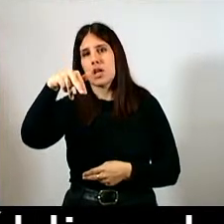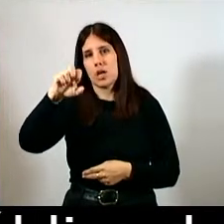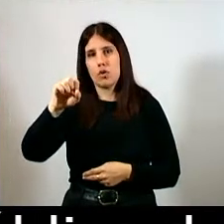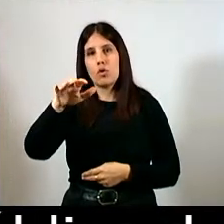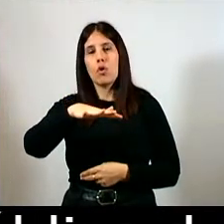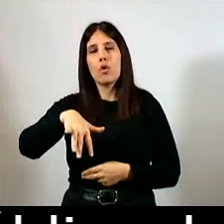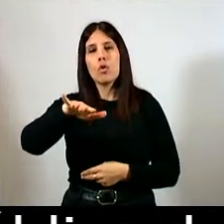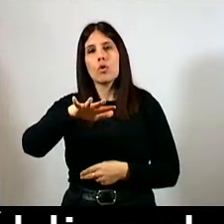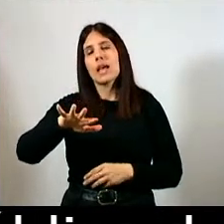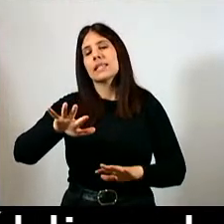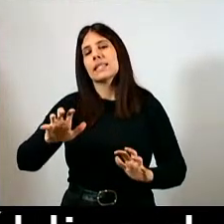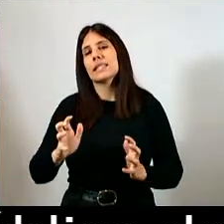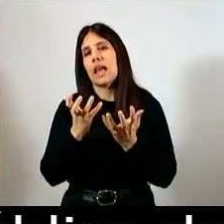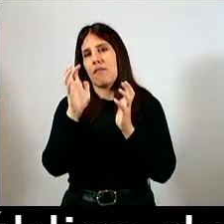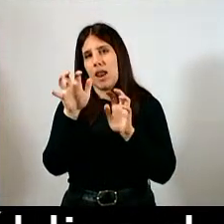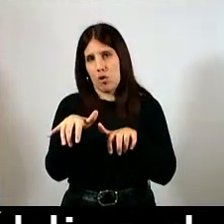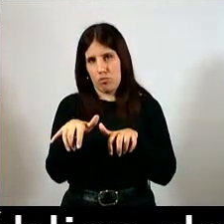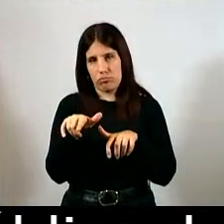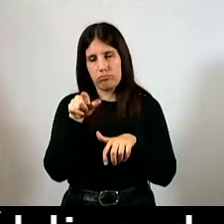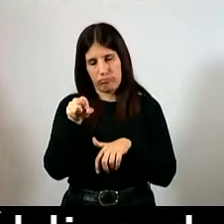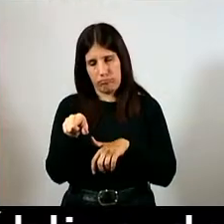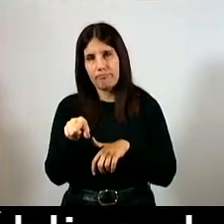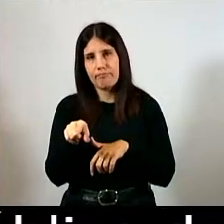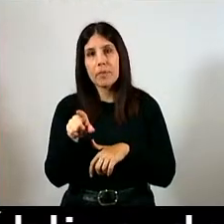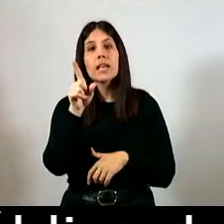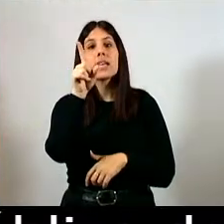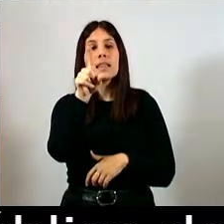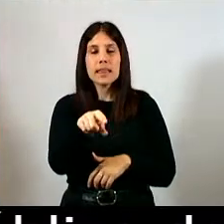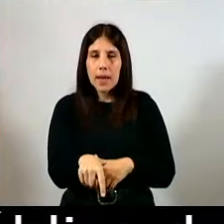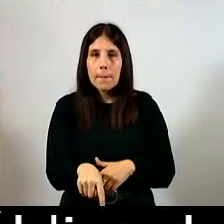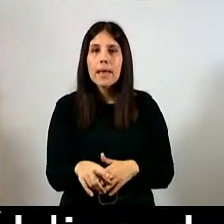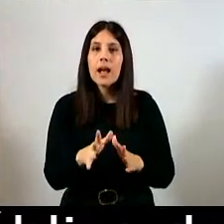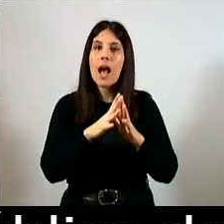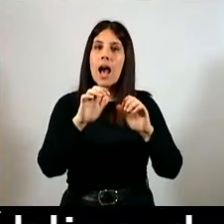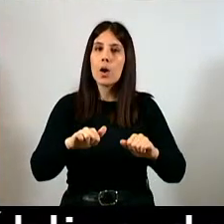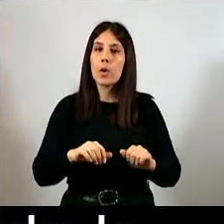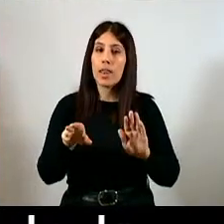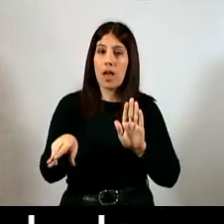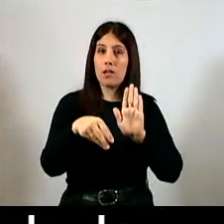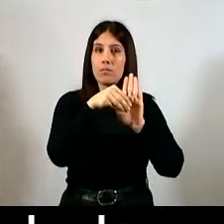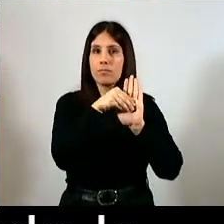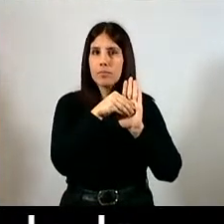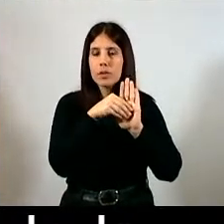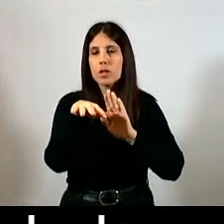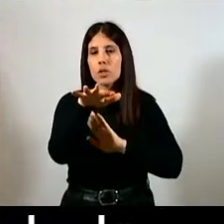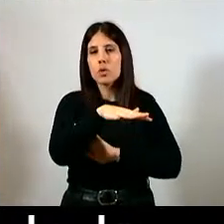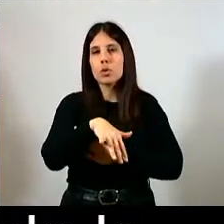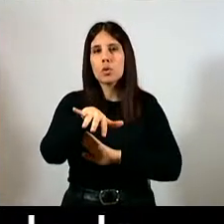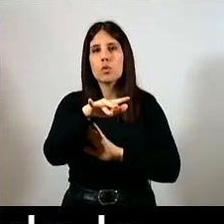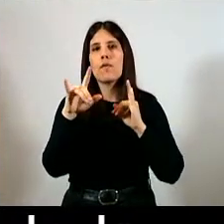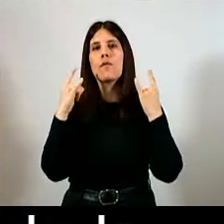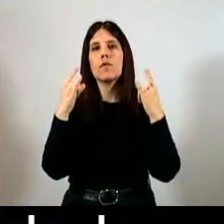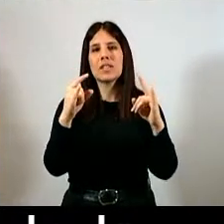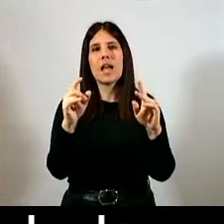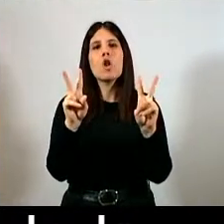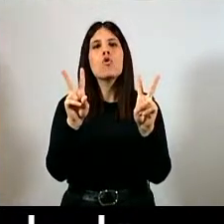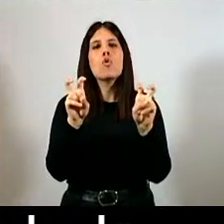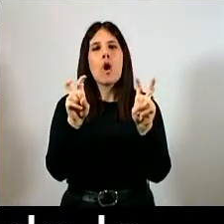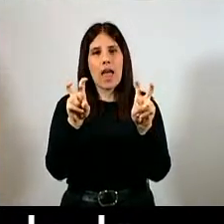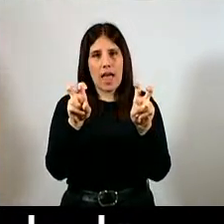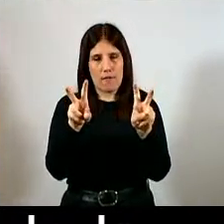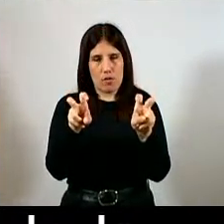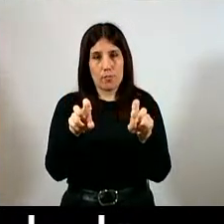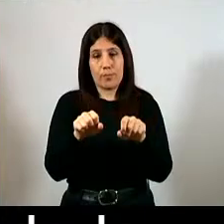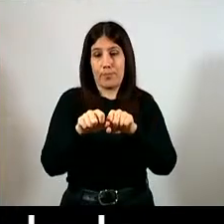de Salvaleón. Además, se ha acordado la incorporación en el mismo de una nueva superficie forestal, en concreto,